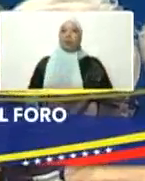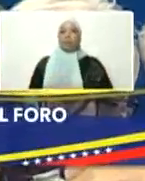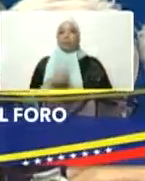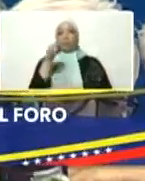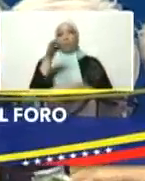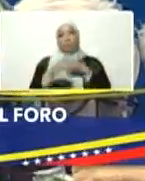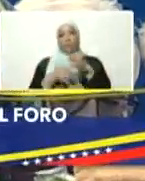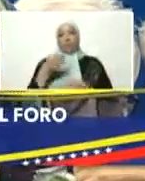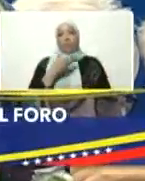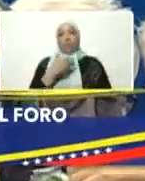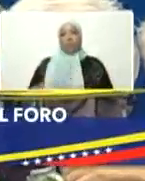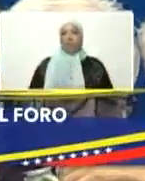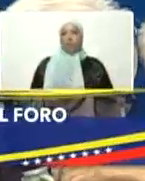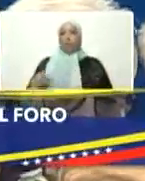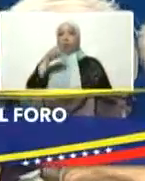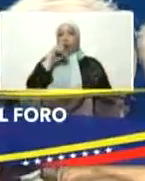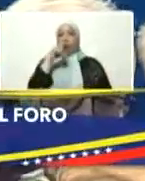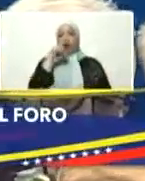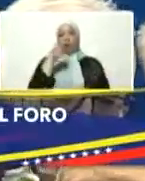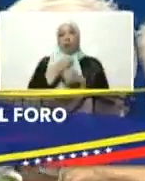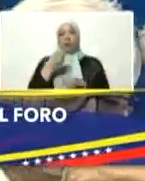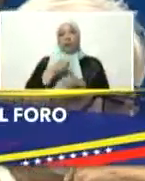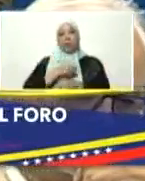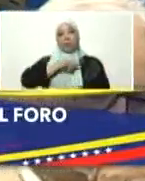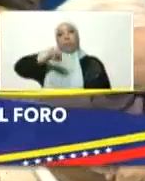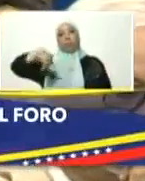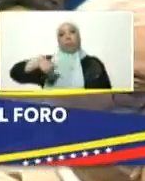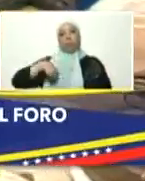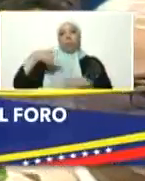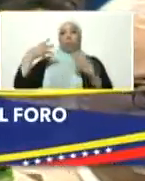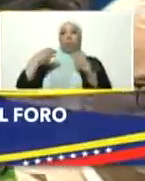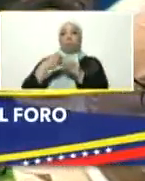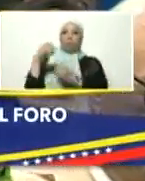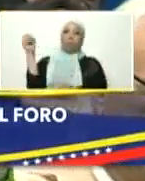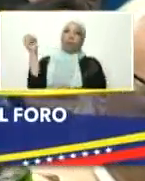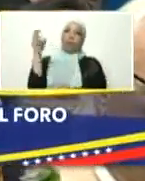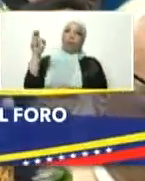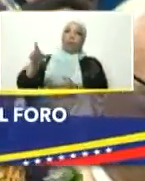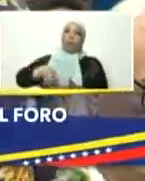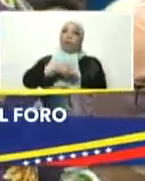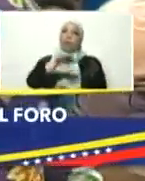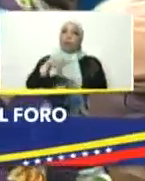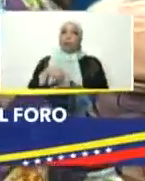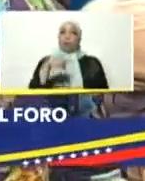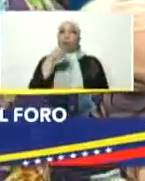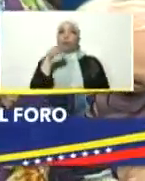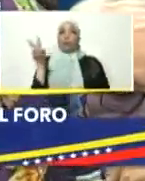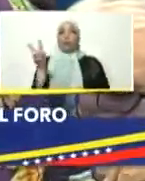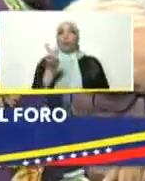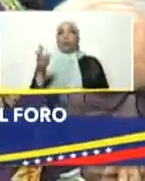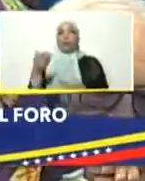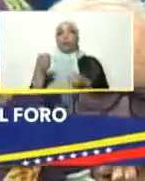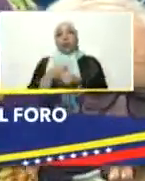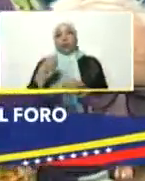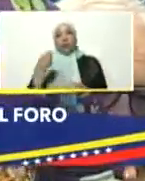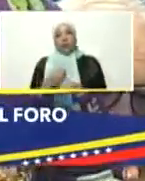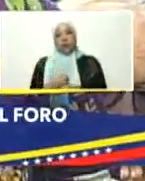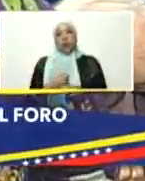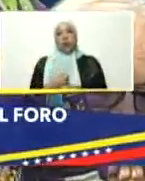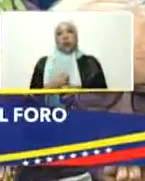presidente Maduro, con el compromiso nuestro, junto con la Asamblea Nacional de Venezuela, de trabajar en